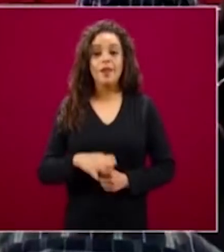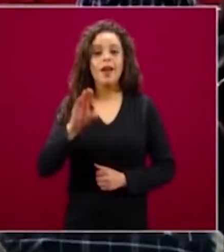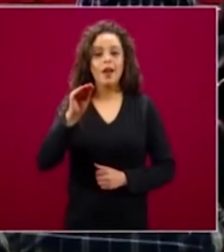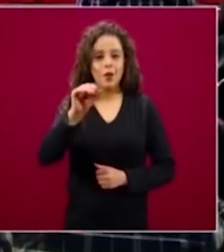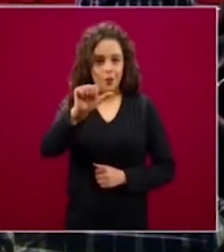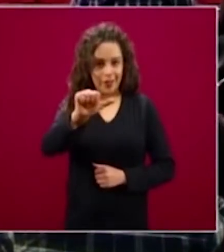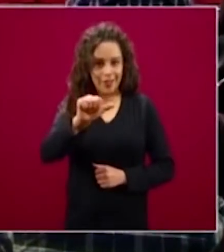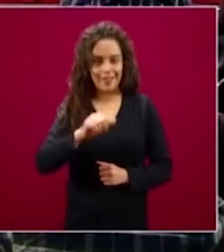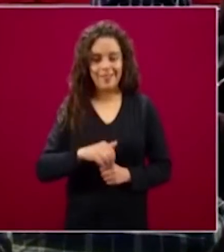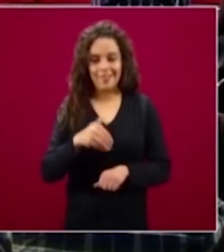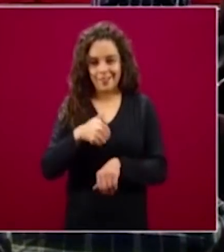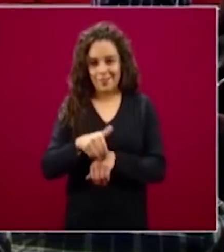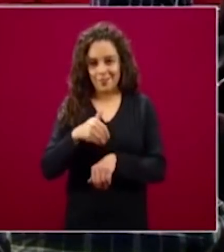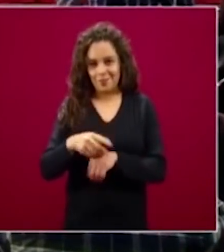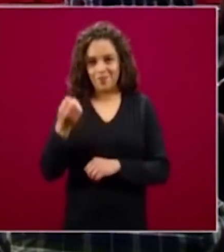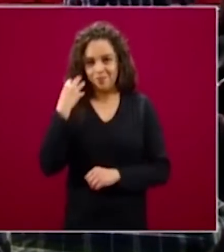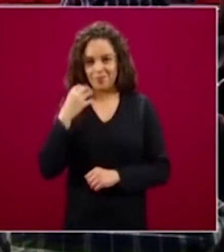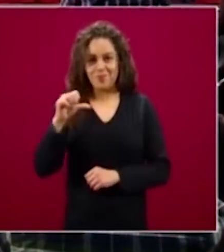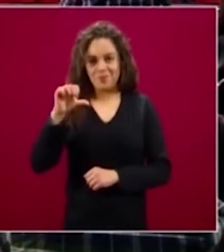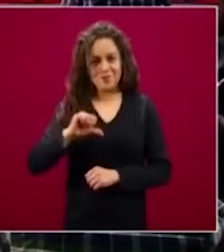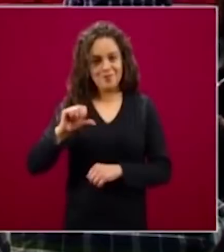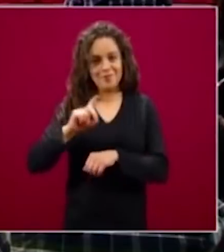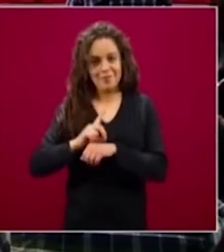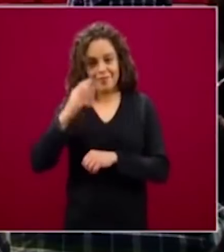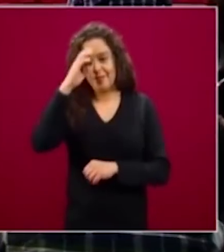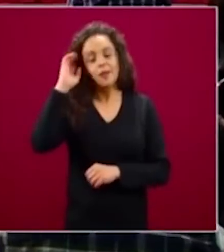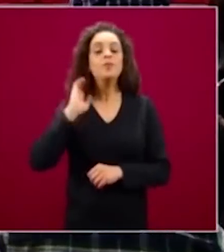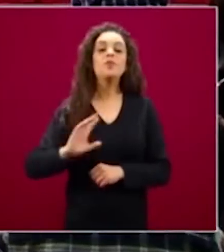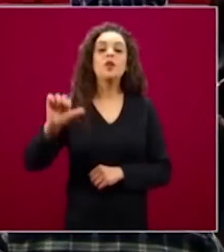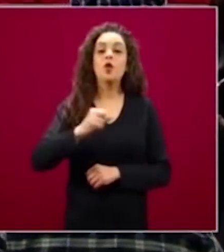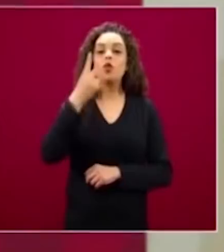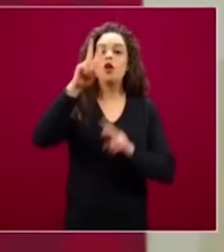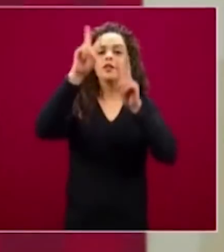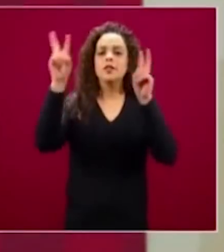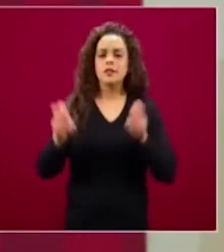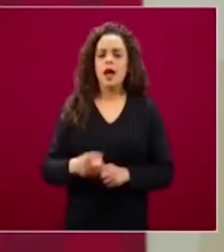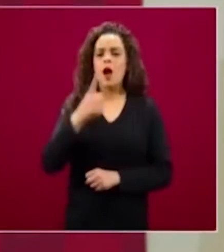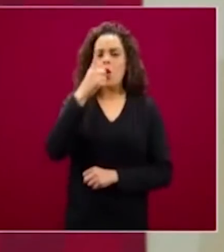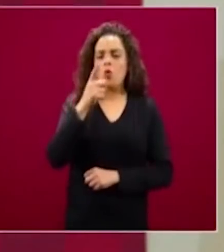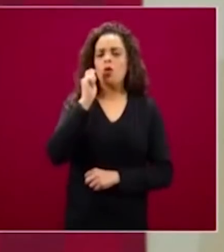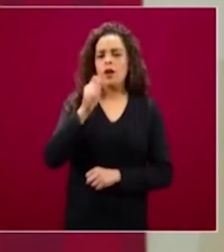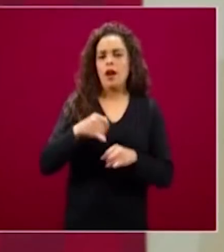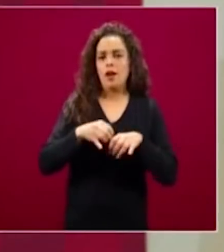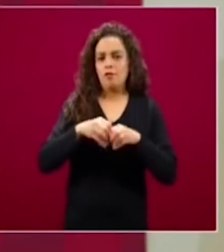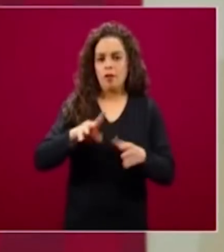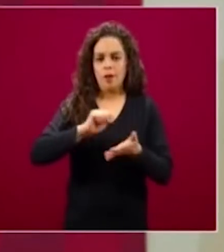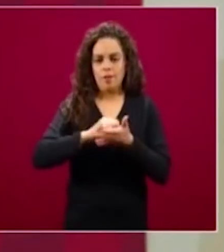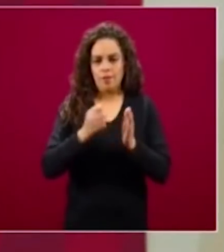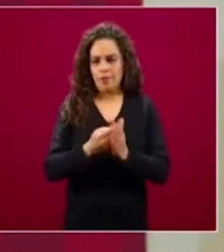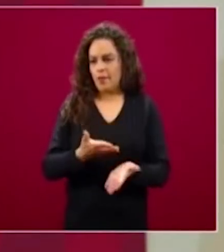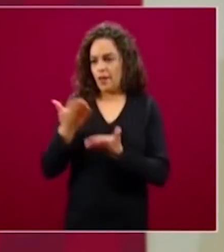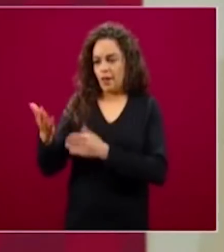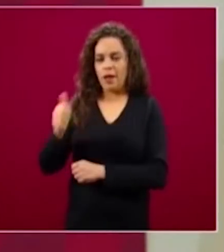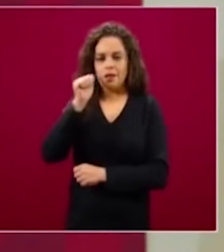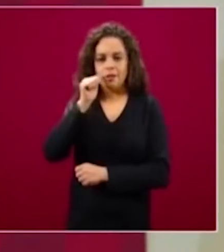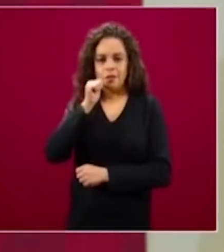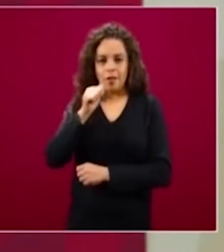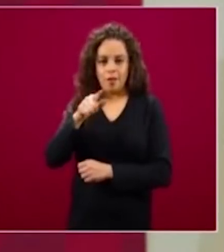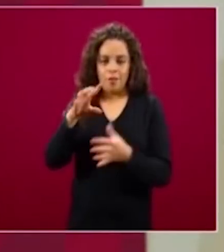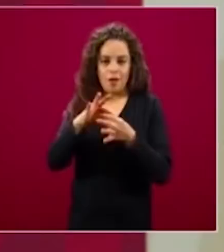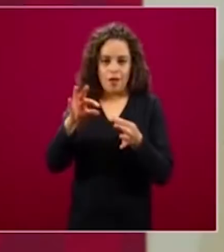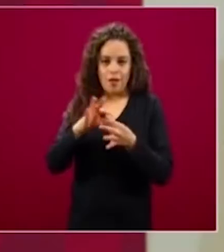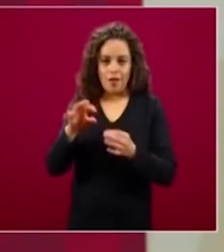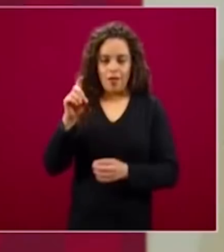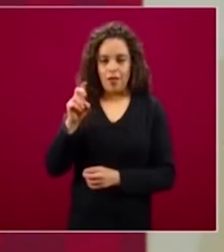96, gracias. Hoy vamos a dedicarnos a dos temas. Uno es el informe técnico diario que presentará el doctor José Luis Salomía, director general